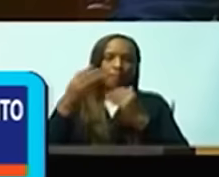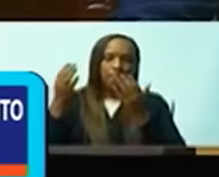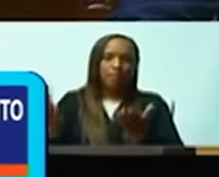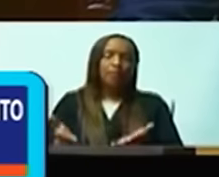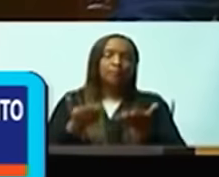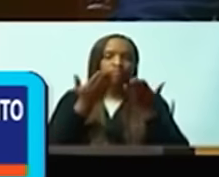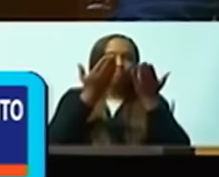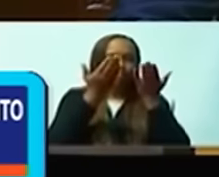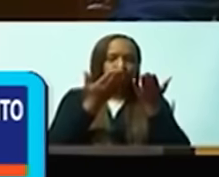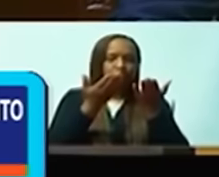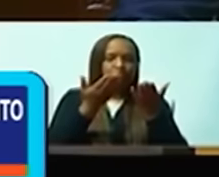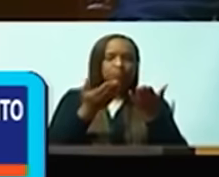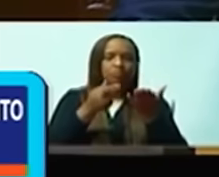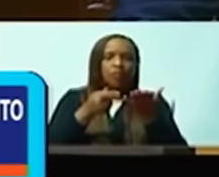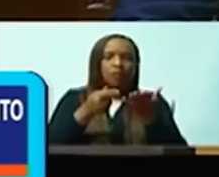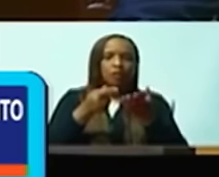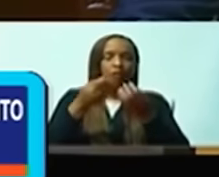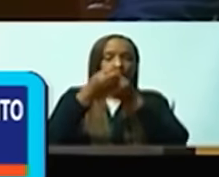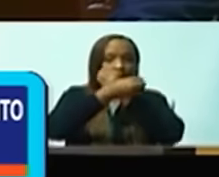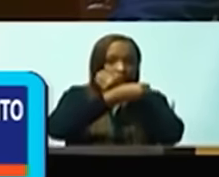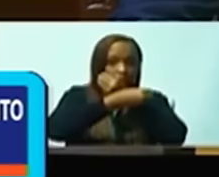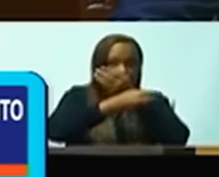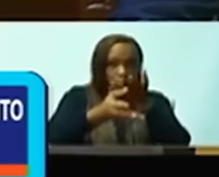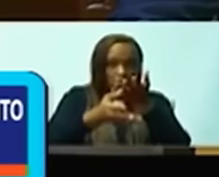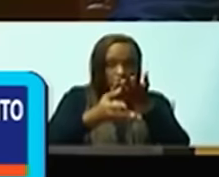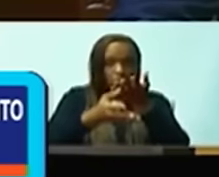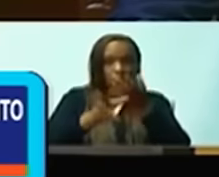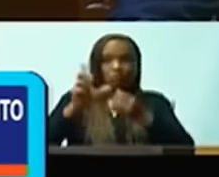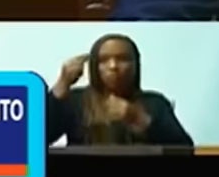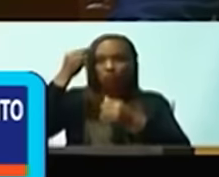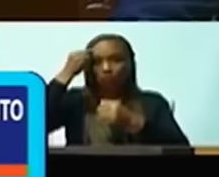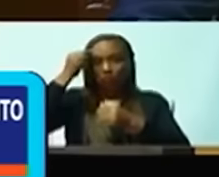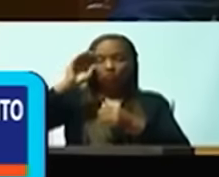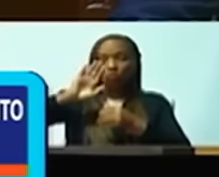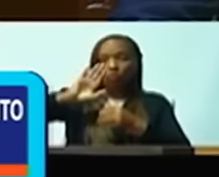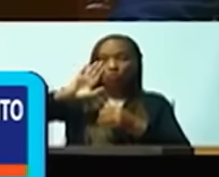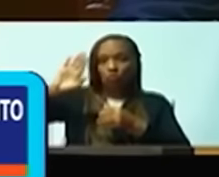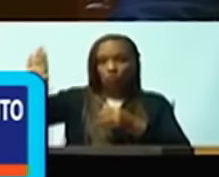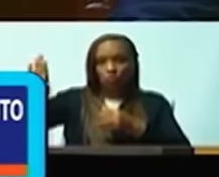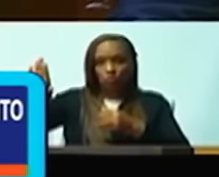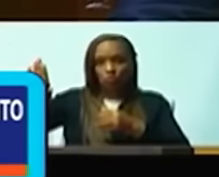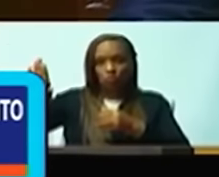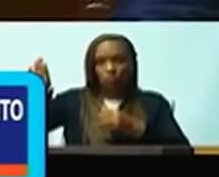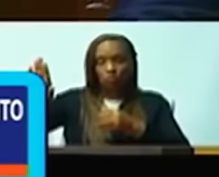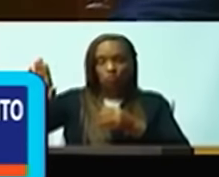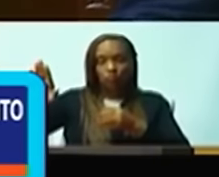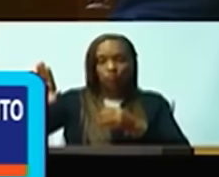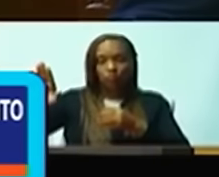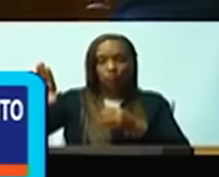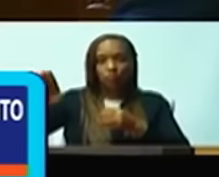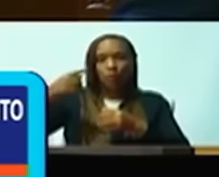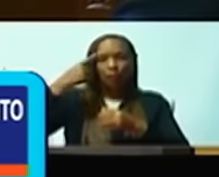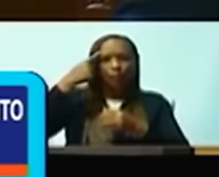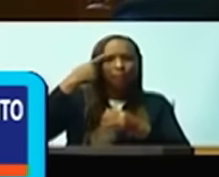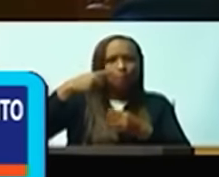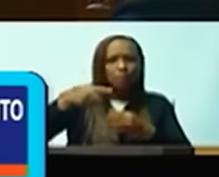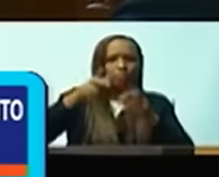las dependencias del Estado, instituciones privadas o personas físicas, entonces se le añade,